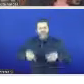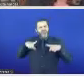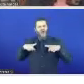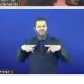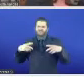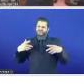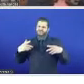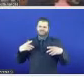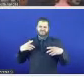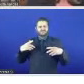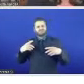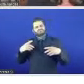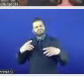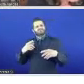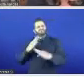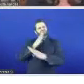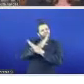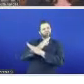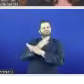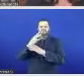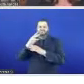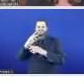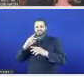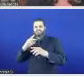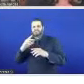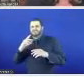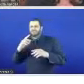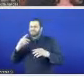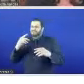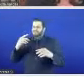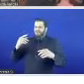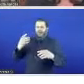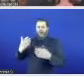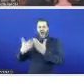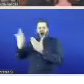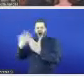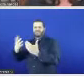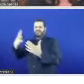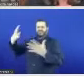niñas. Otra amenaza que hay que tomar en consideración hoy en día es que